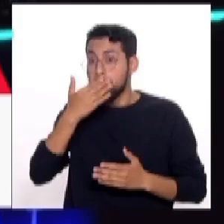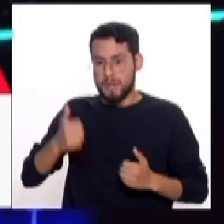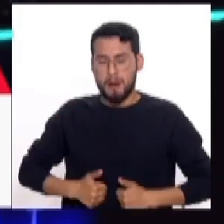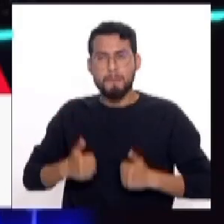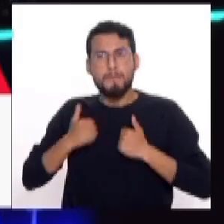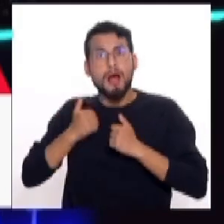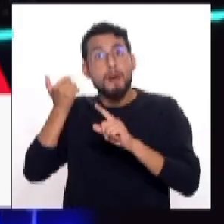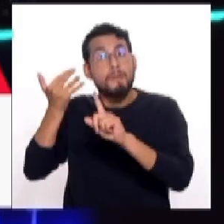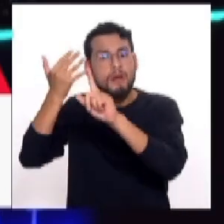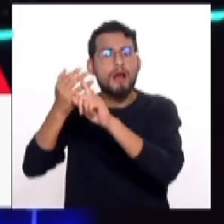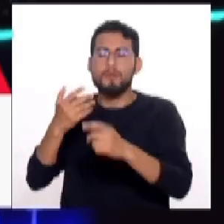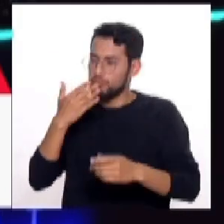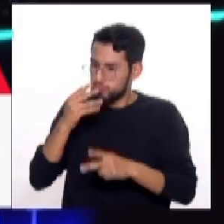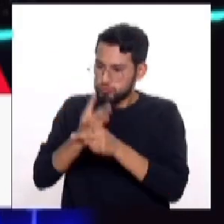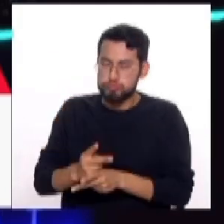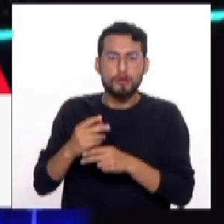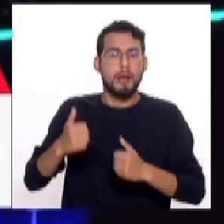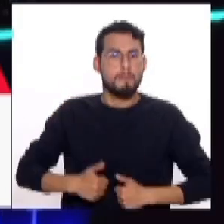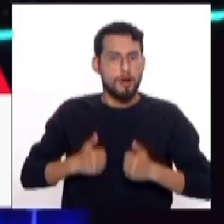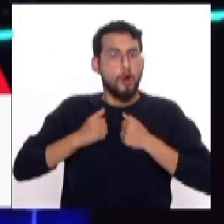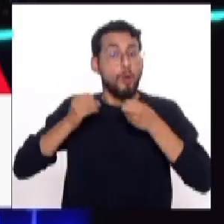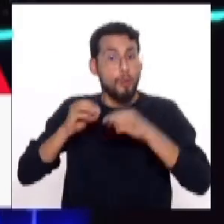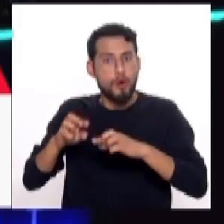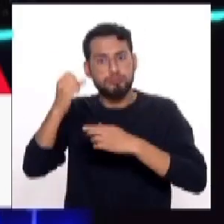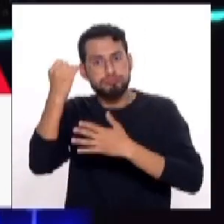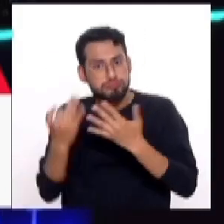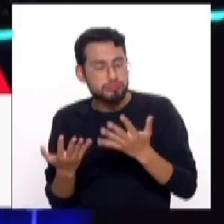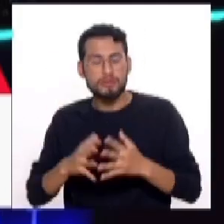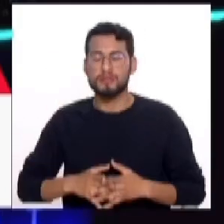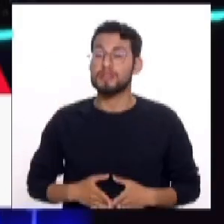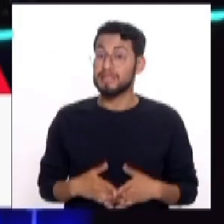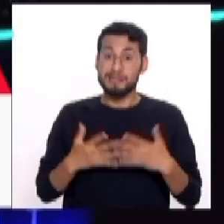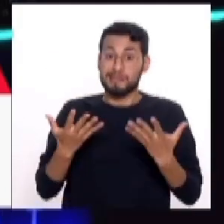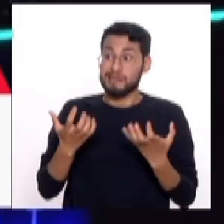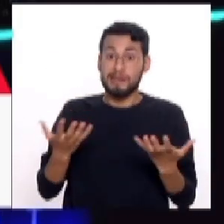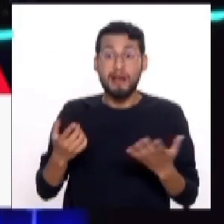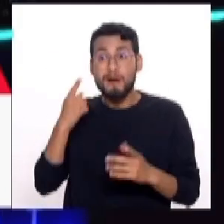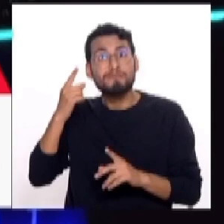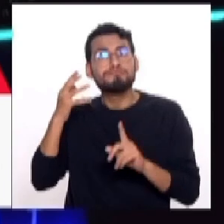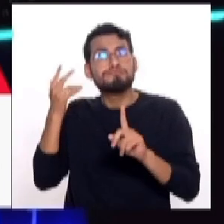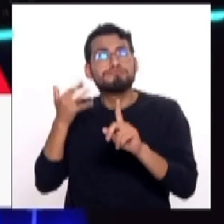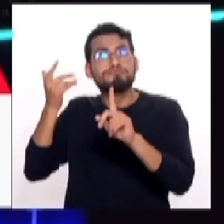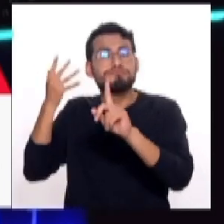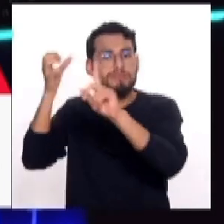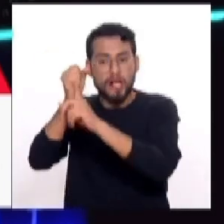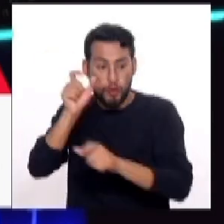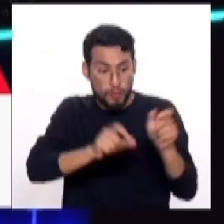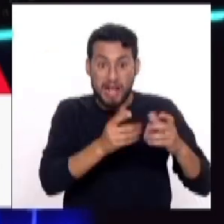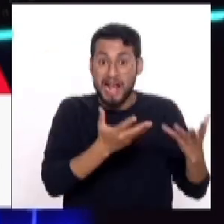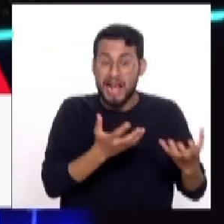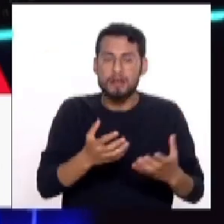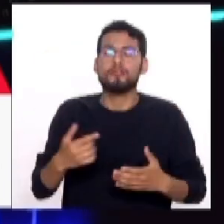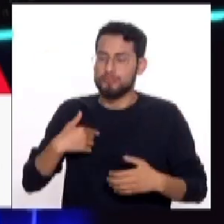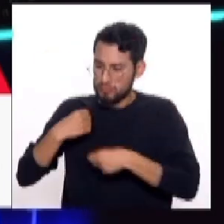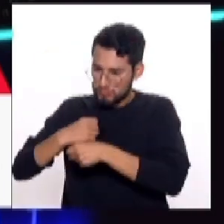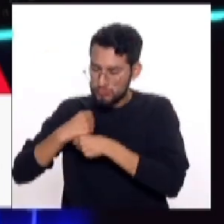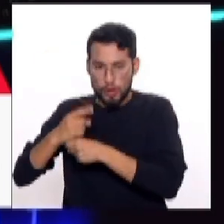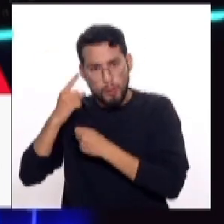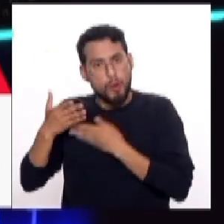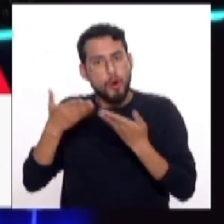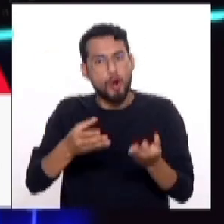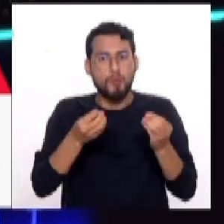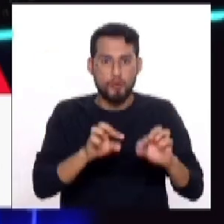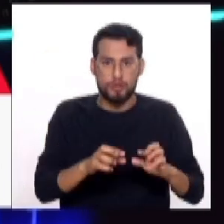mejor más segura vida llena de oportunidades si lo que queremos es atender las aspiraciones de los pueblos tenemos que crear esas